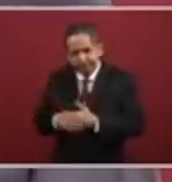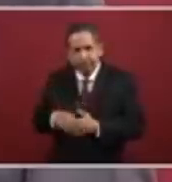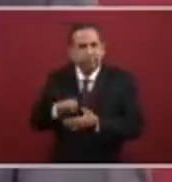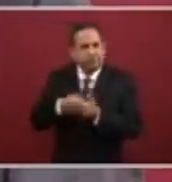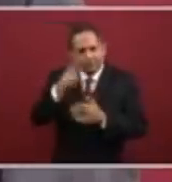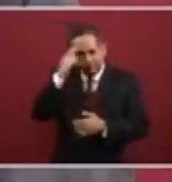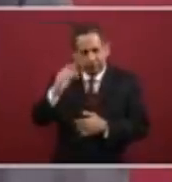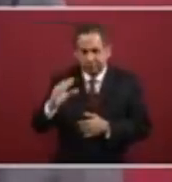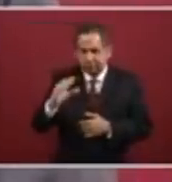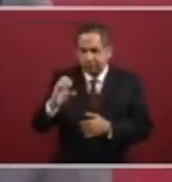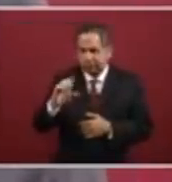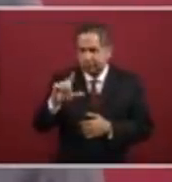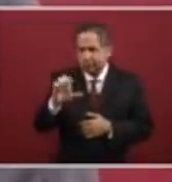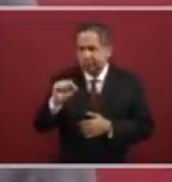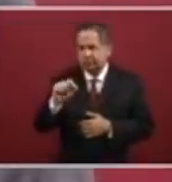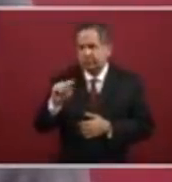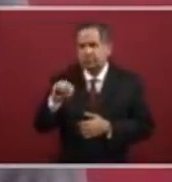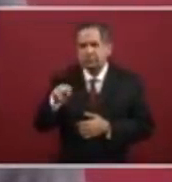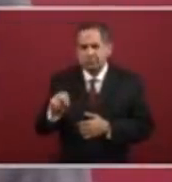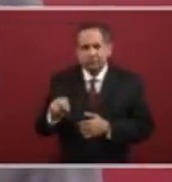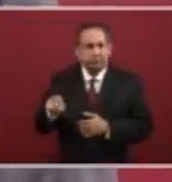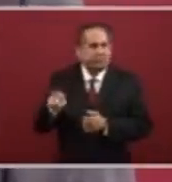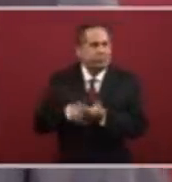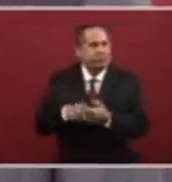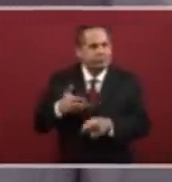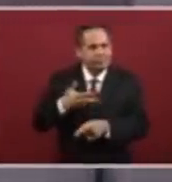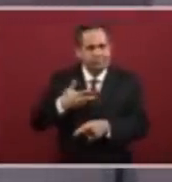Celestino, que tiene,